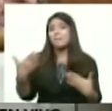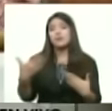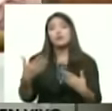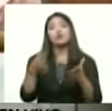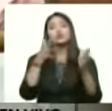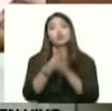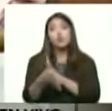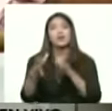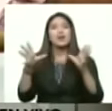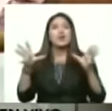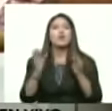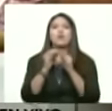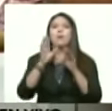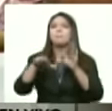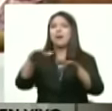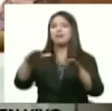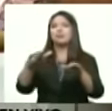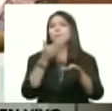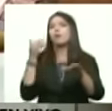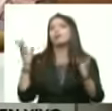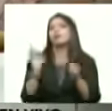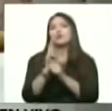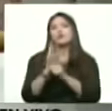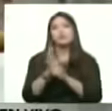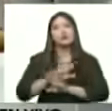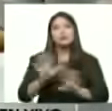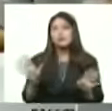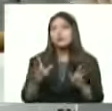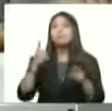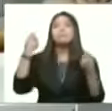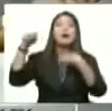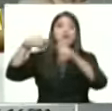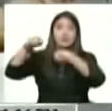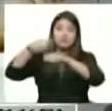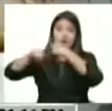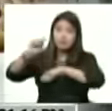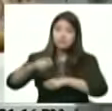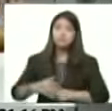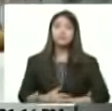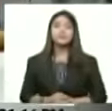tema de simplificación de trámites vinculados con el tema de la exportación,